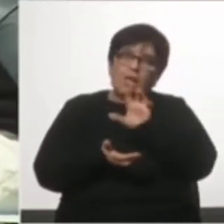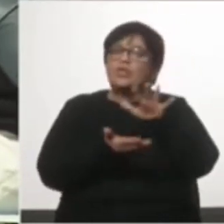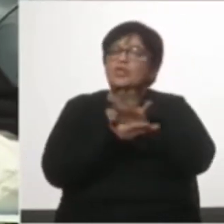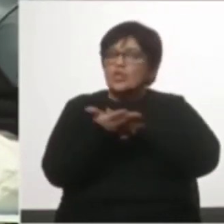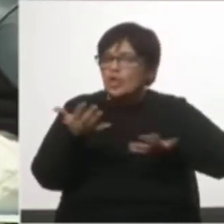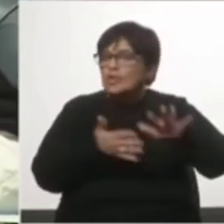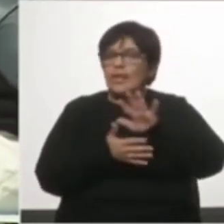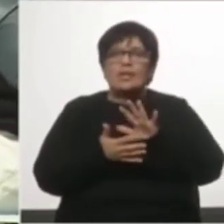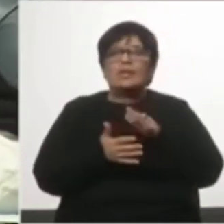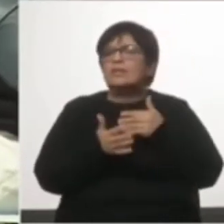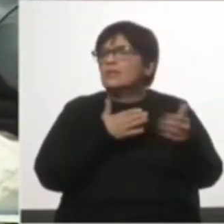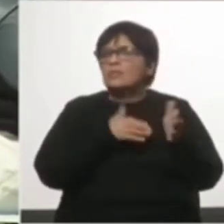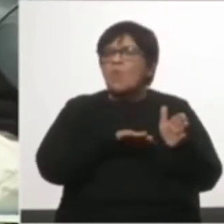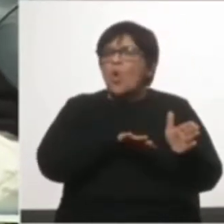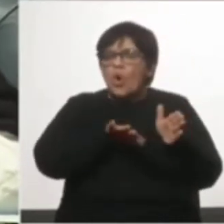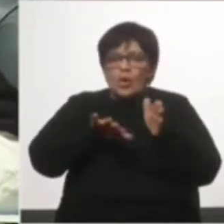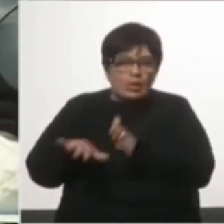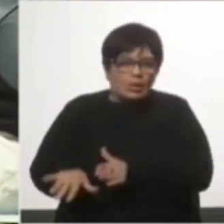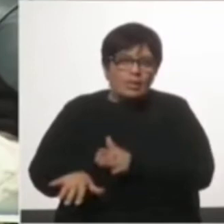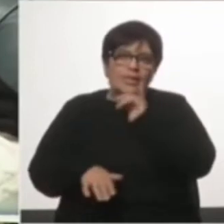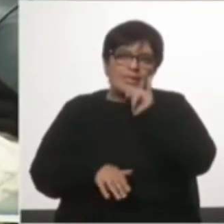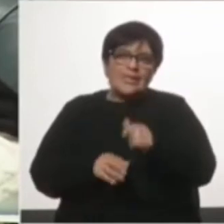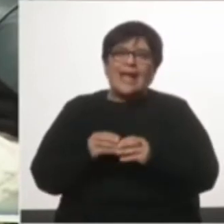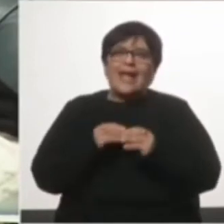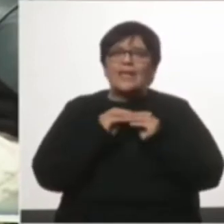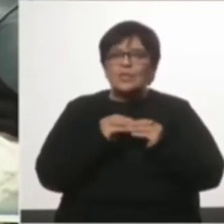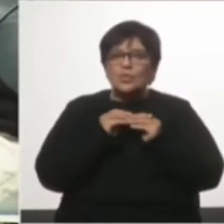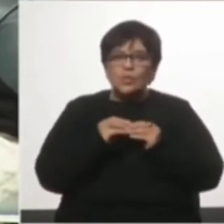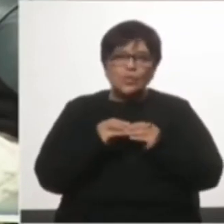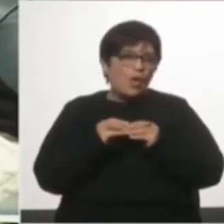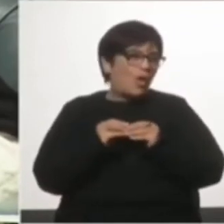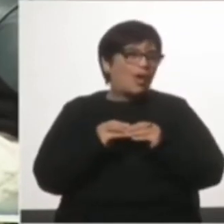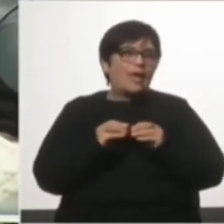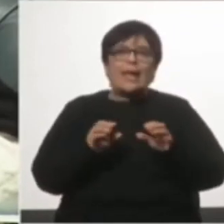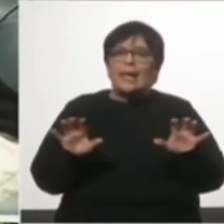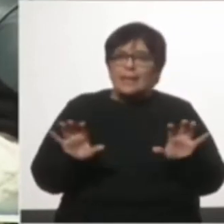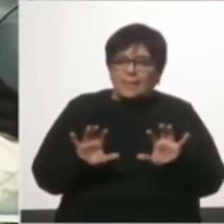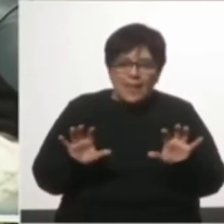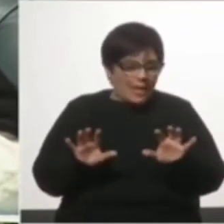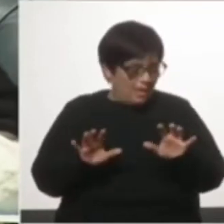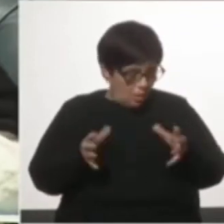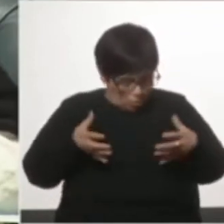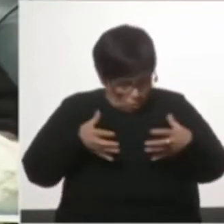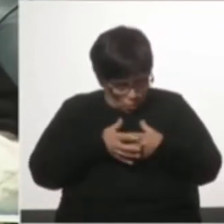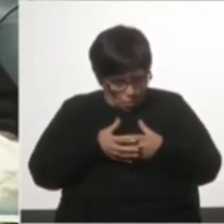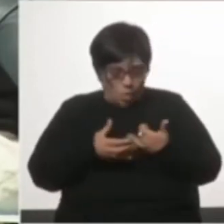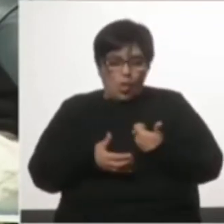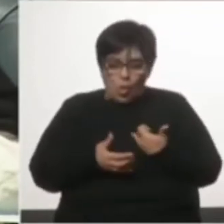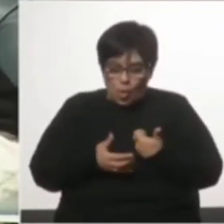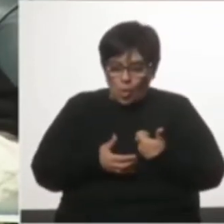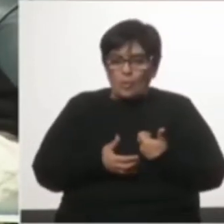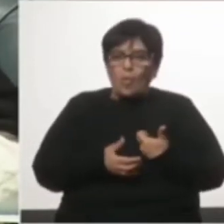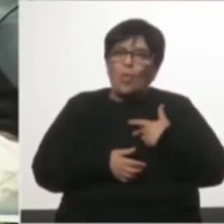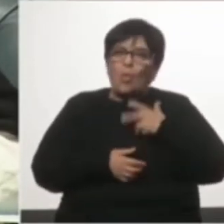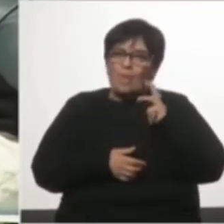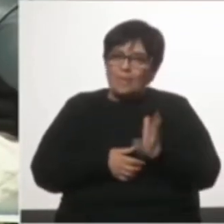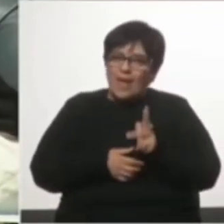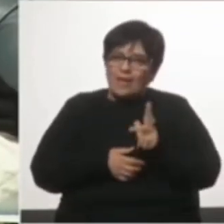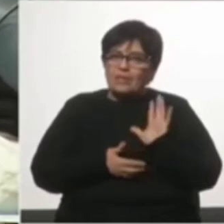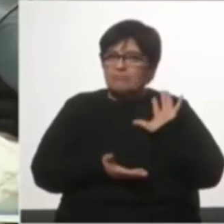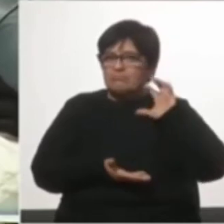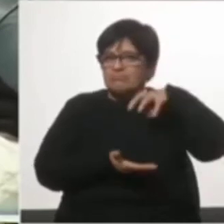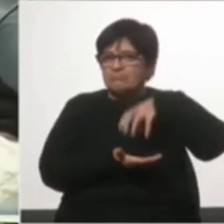zonal. Dejemos de lado, asimismo, las cuestiones que hacen al funcionamiento, a sus equipos humanos e